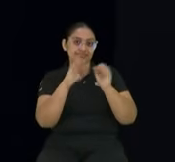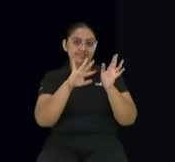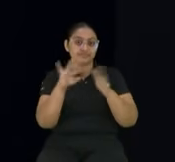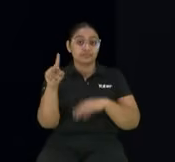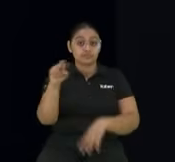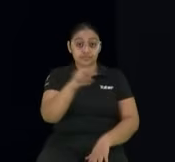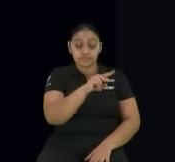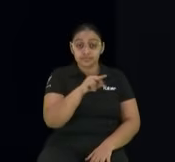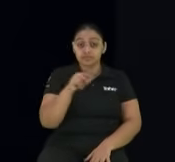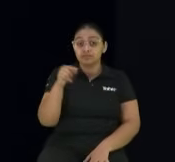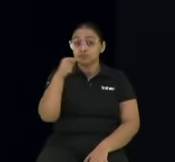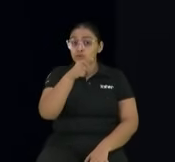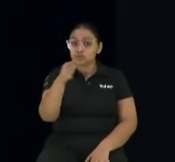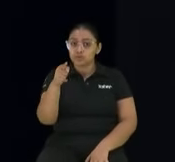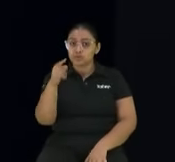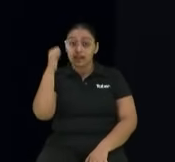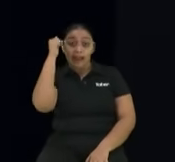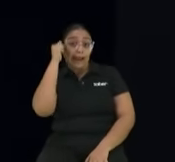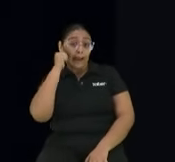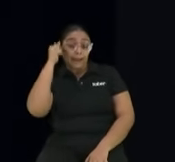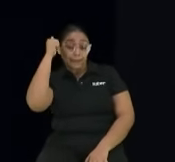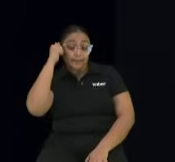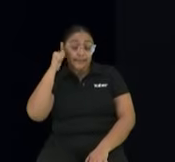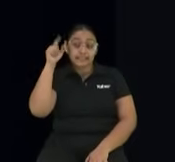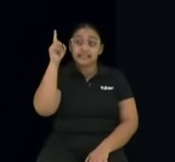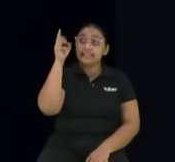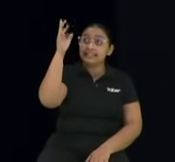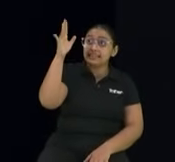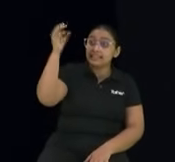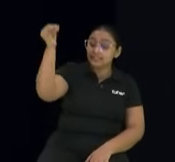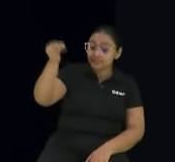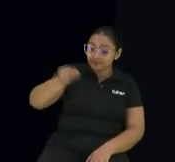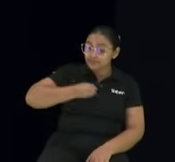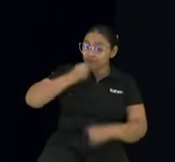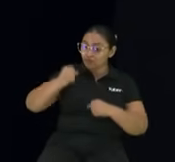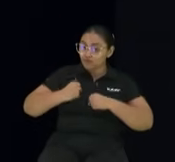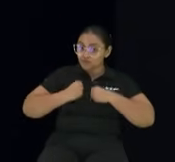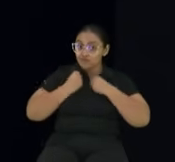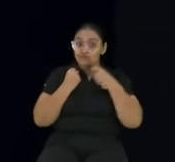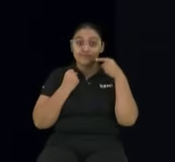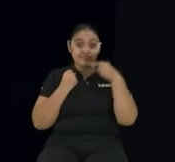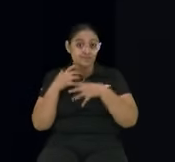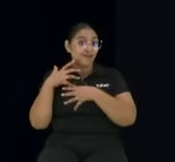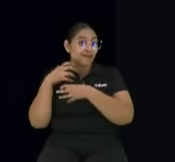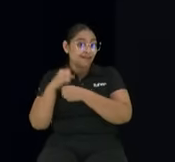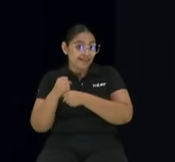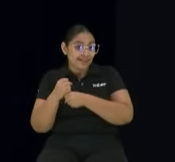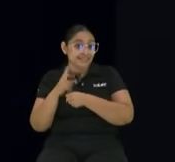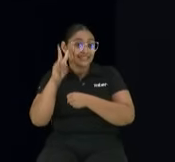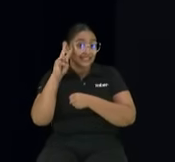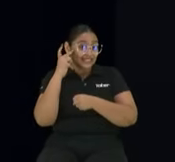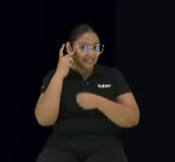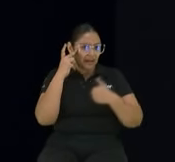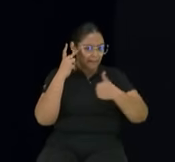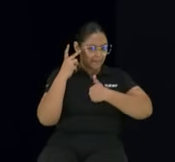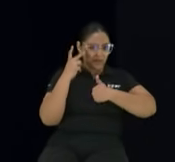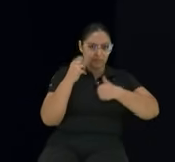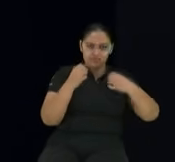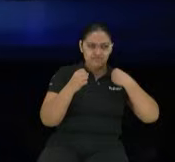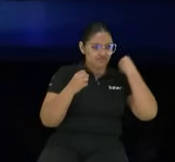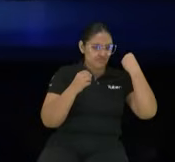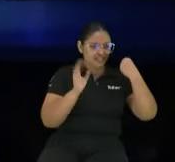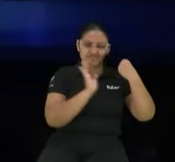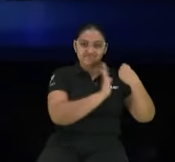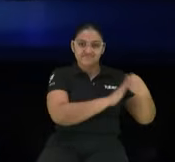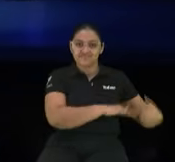aprendemos a confiar en la fortaleza de Dios en lugar de la nuestra alcanzamos nuevas alturas